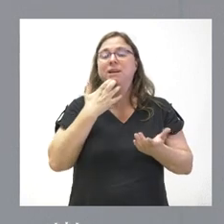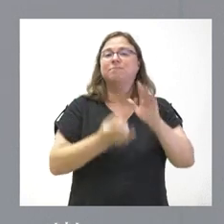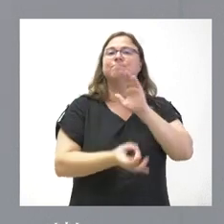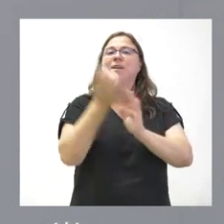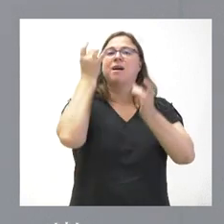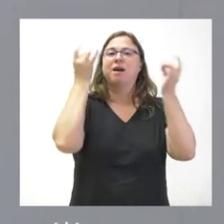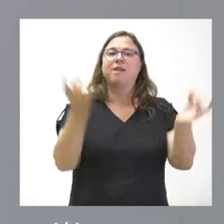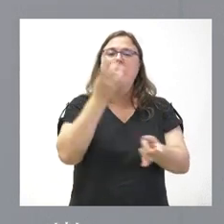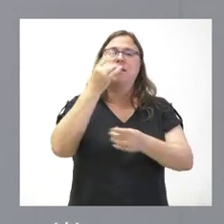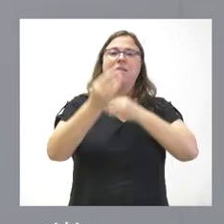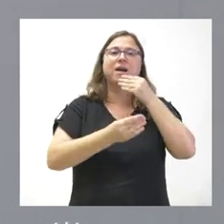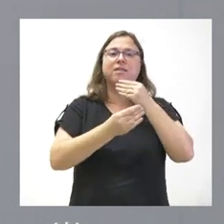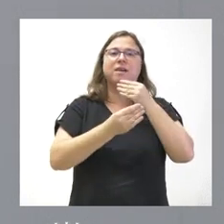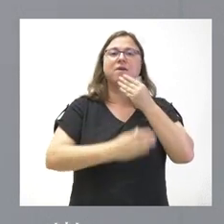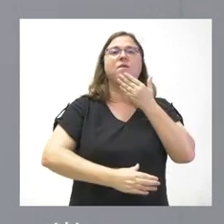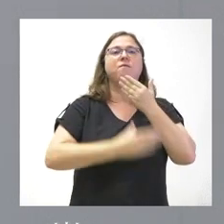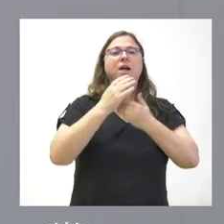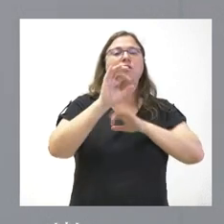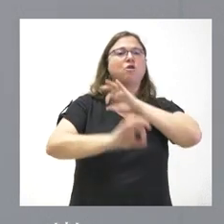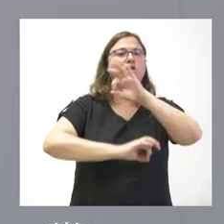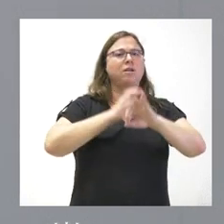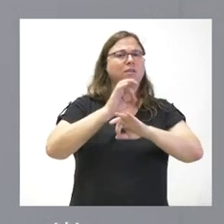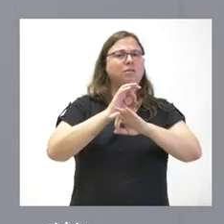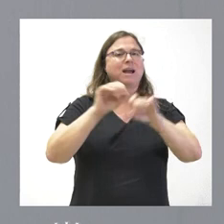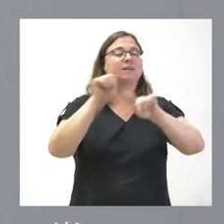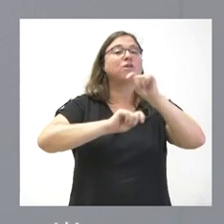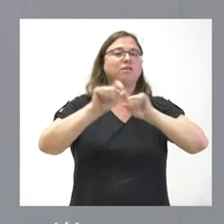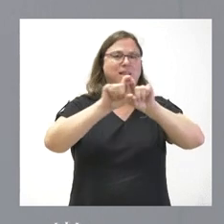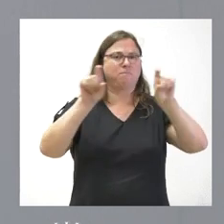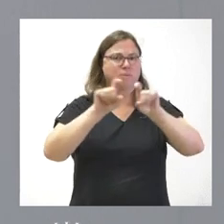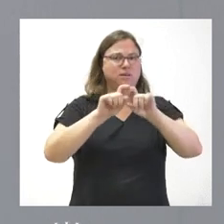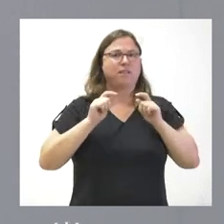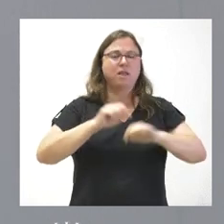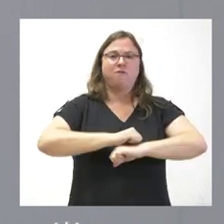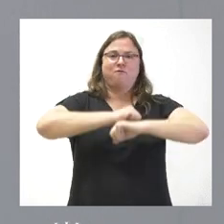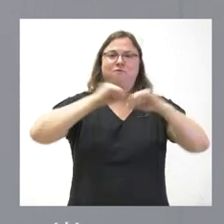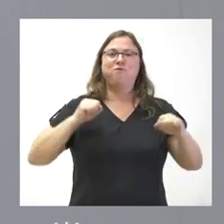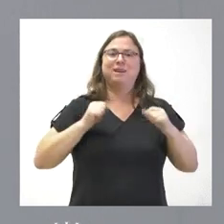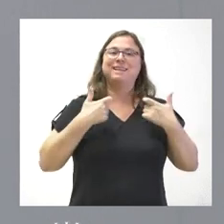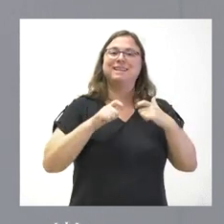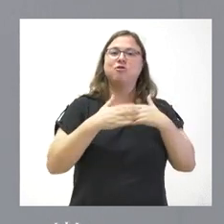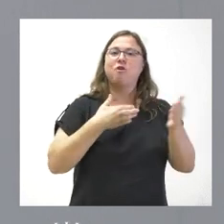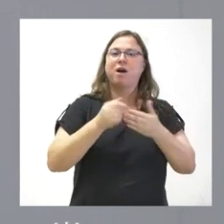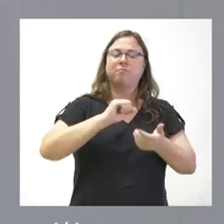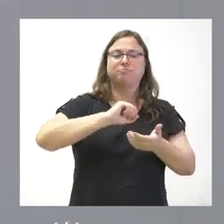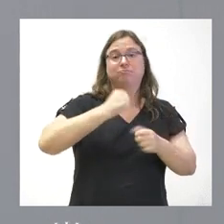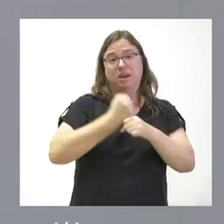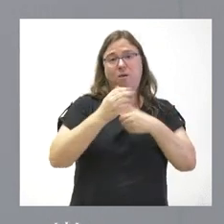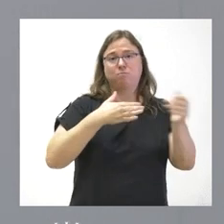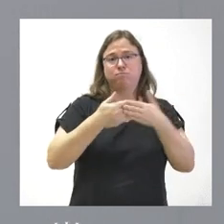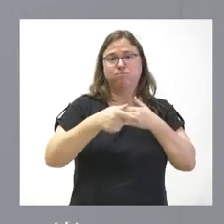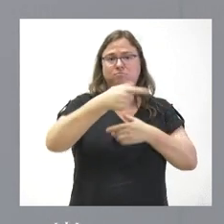federación de organizaciones empresariales se trata de fortalecer el sector artesanal de nuestra comunidad Autónoma mejorar